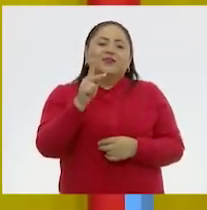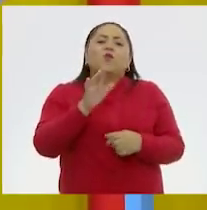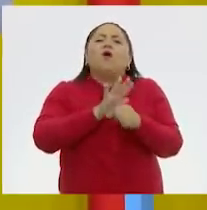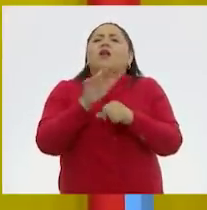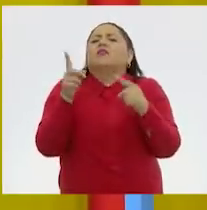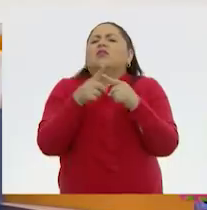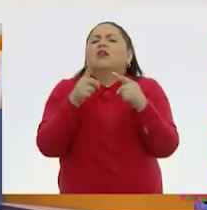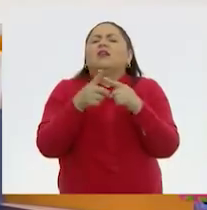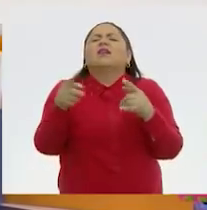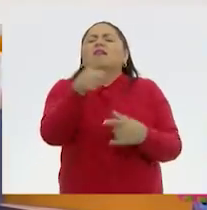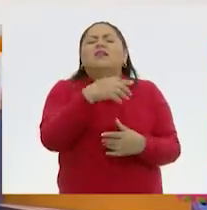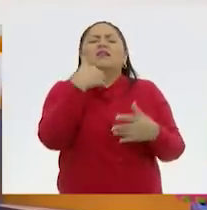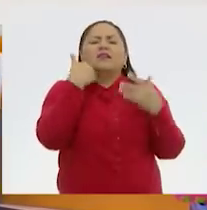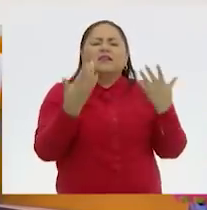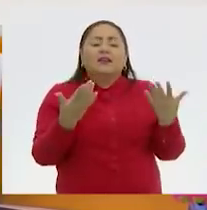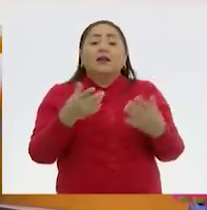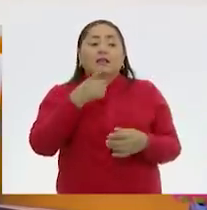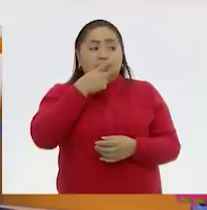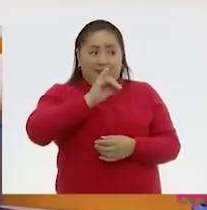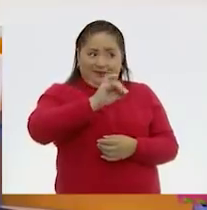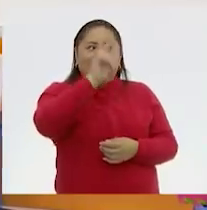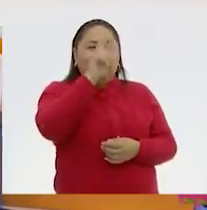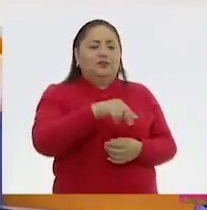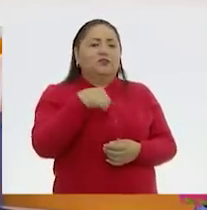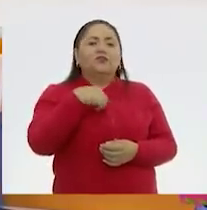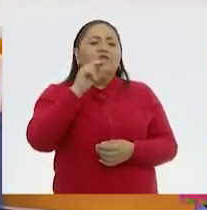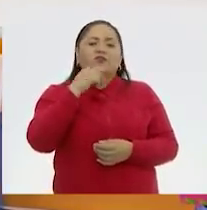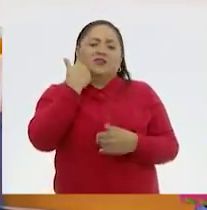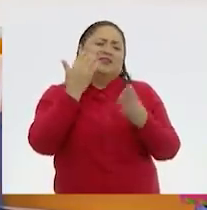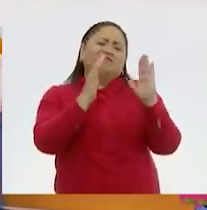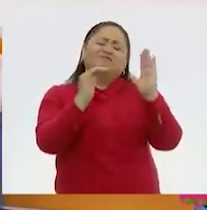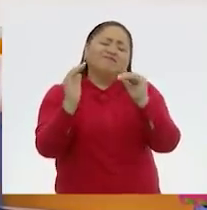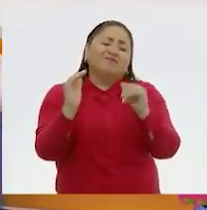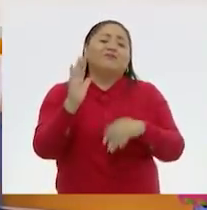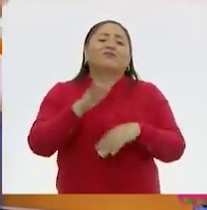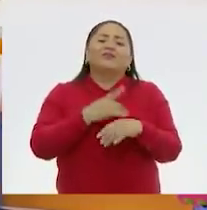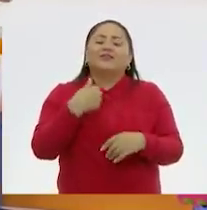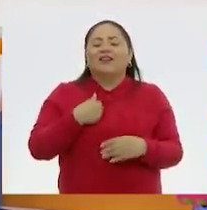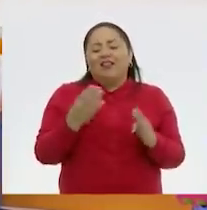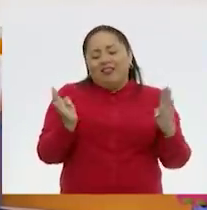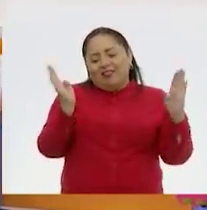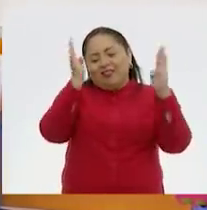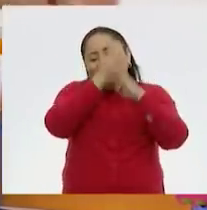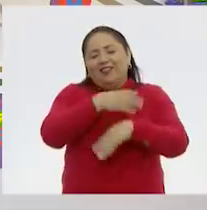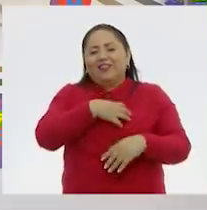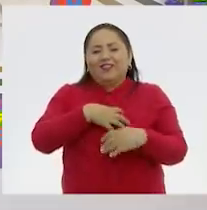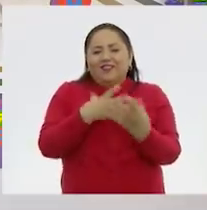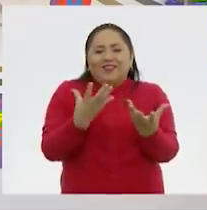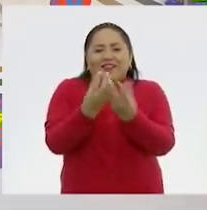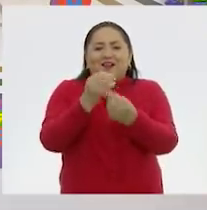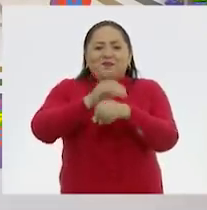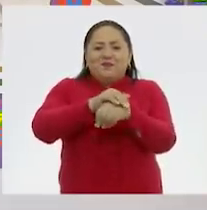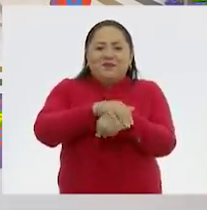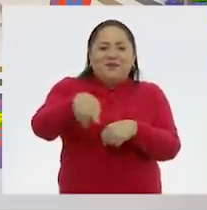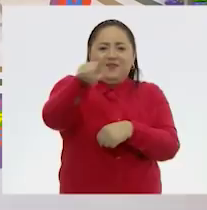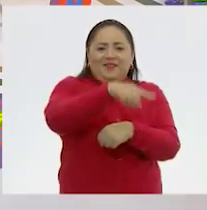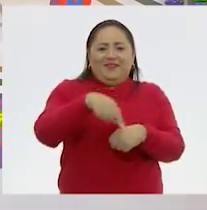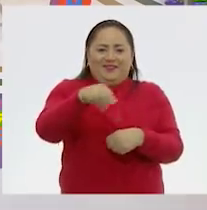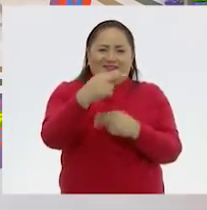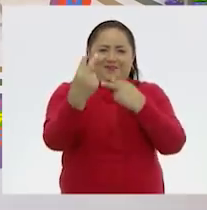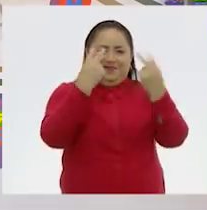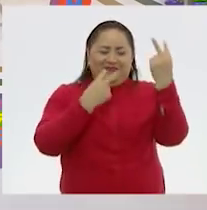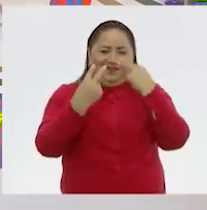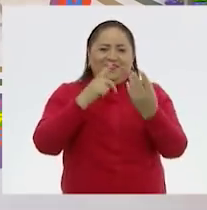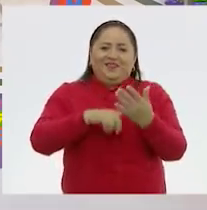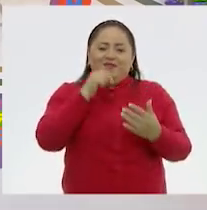sé. Sí. Bueno, la verdad, no quisiera yo despedirme porque la paso muy bien aquí con todos mis amigos que cantan la canción de Paramos